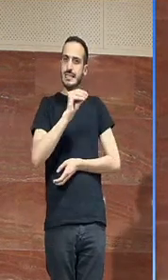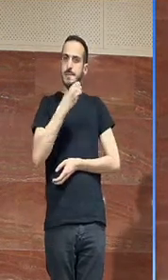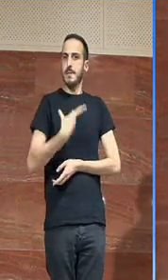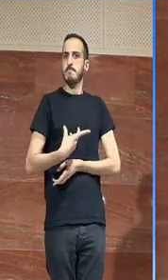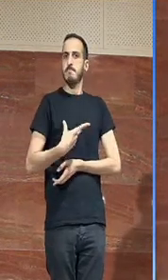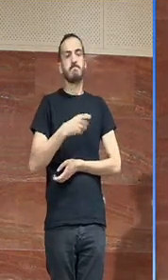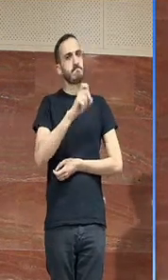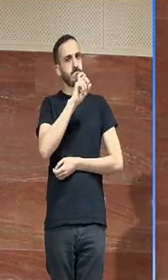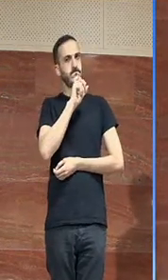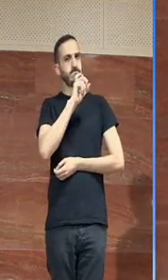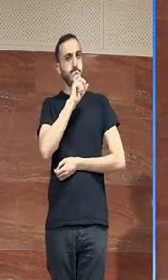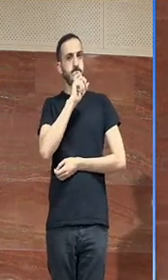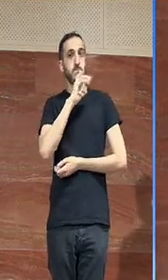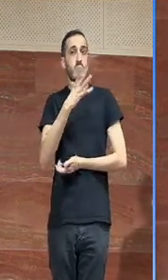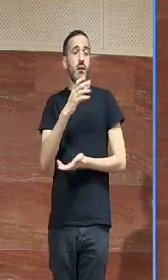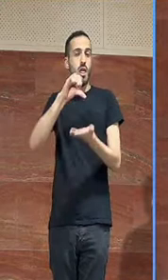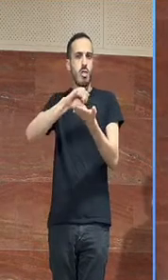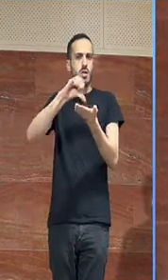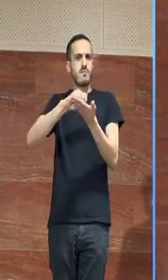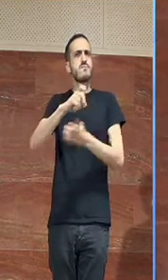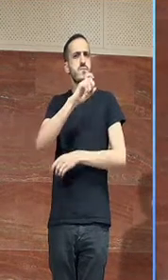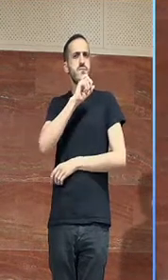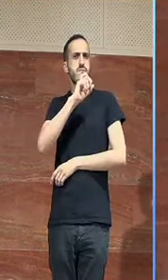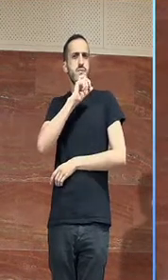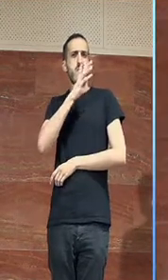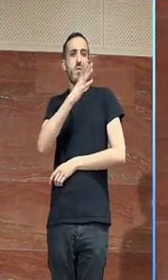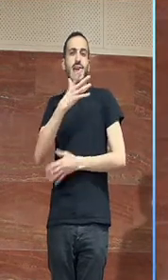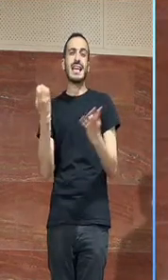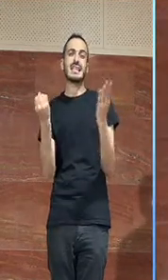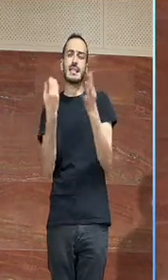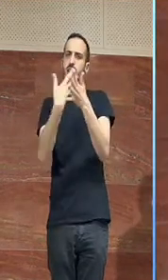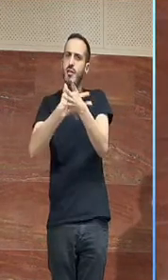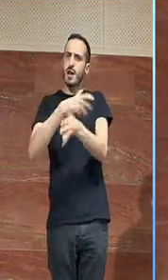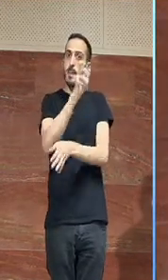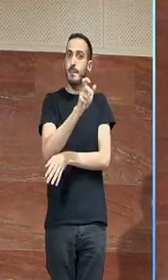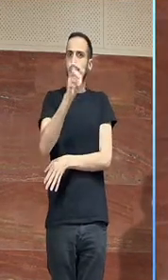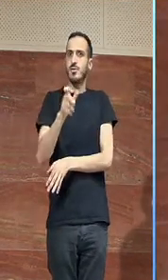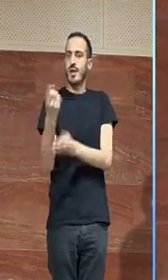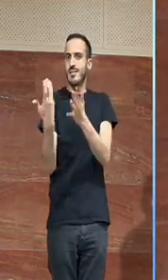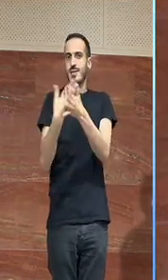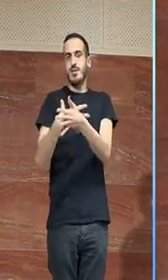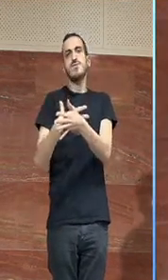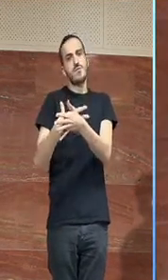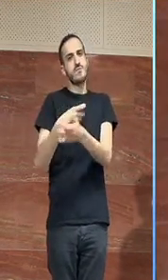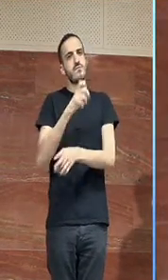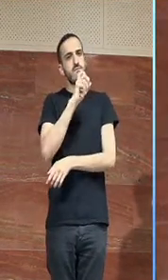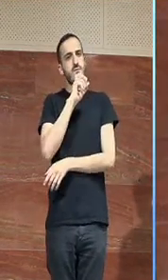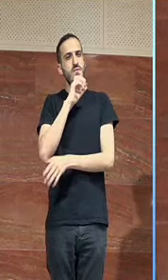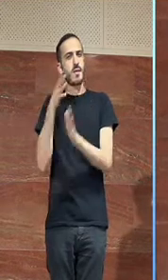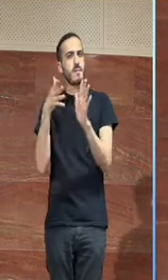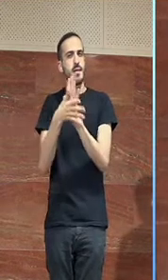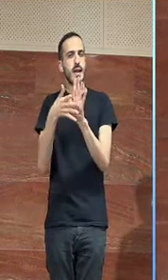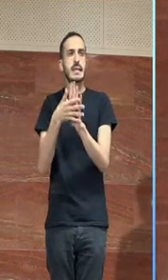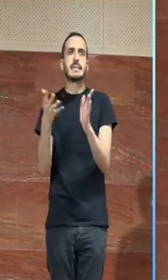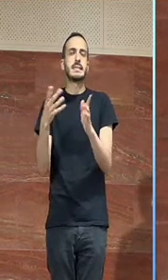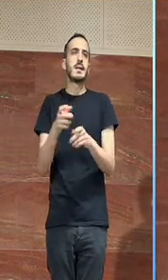Esa complejidad, pienso, se debe a las diferentes interacciones que se producen en la ciudad entre sus habitantes, y entre estos y el entorno, entre